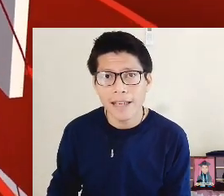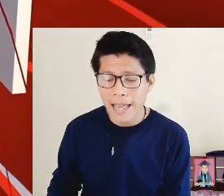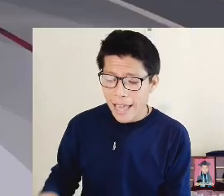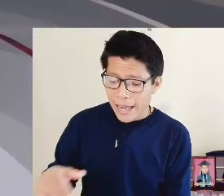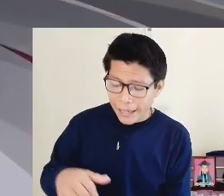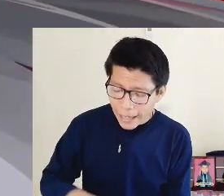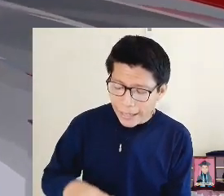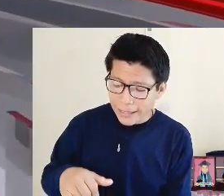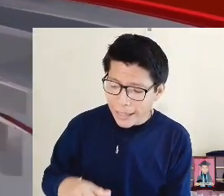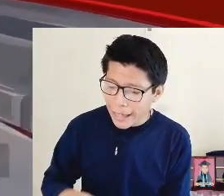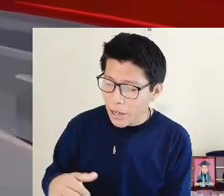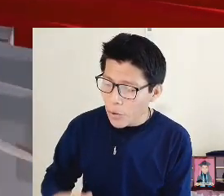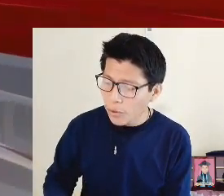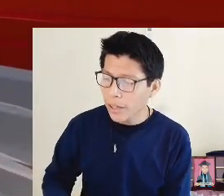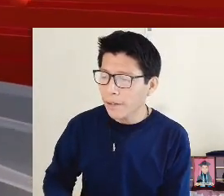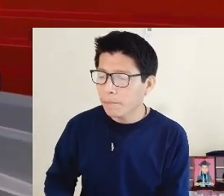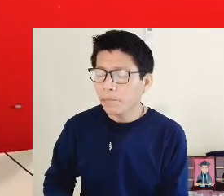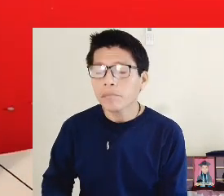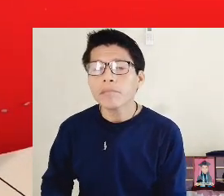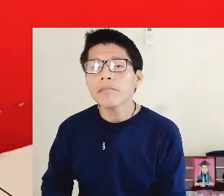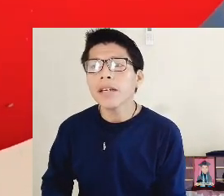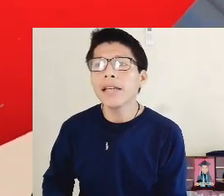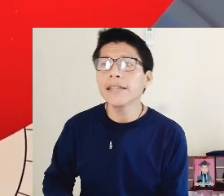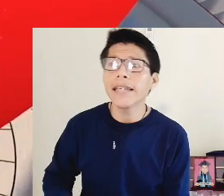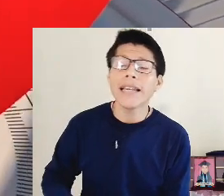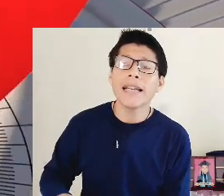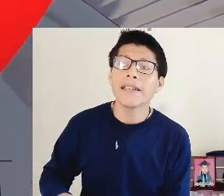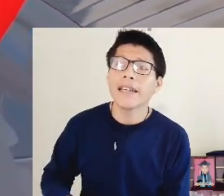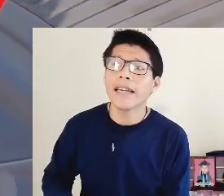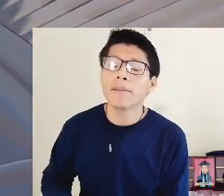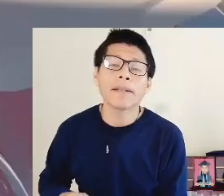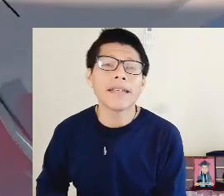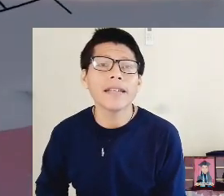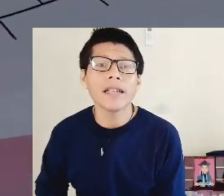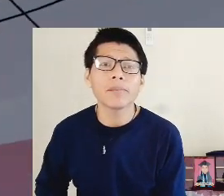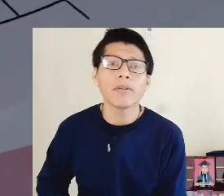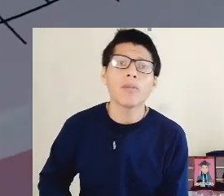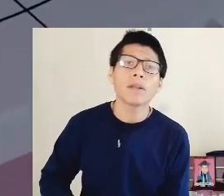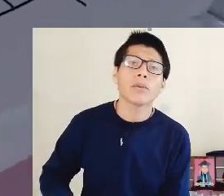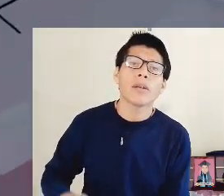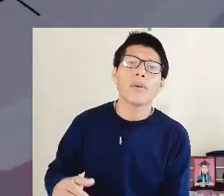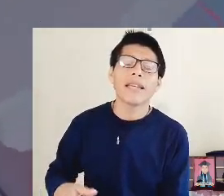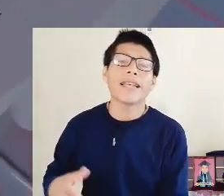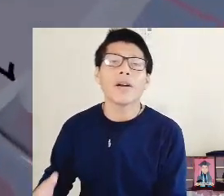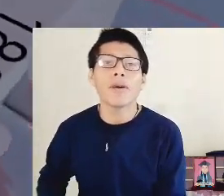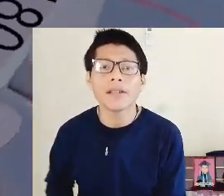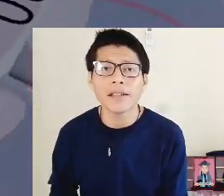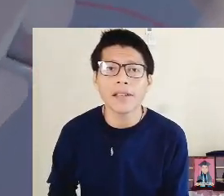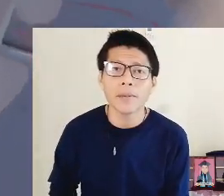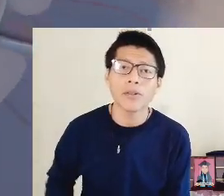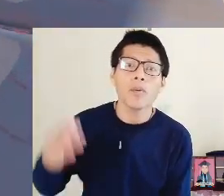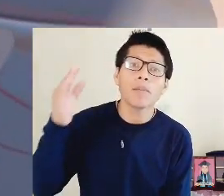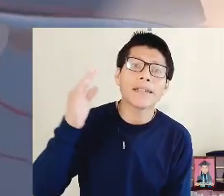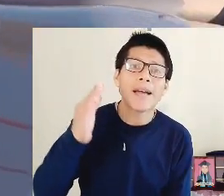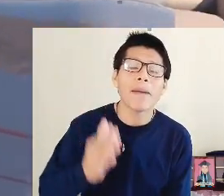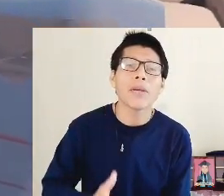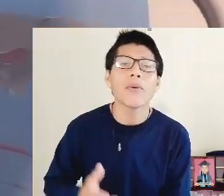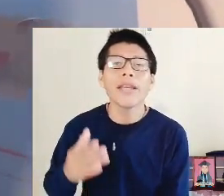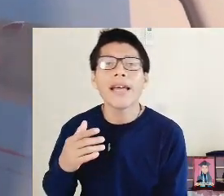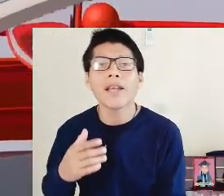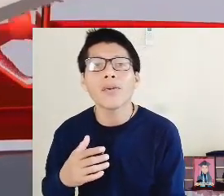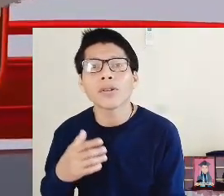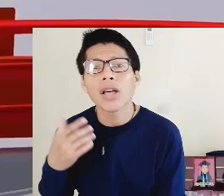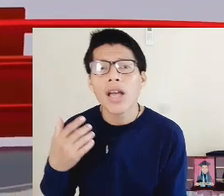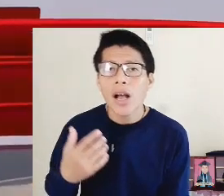nada Quiénes Están en contra este del presidente Andrés Manuel López Obrador y de la cuarta transformación pues